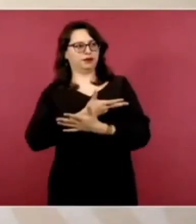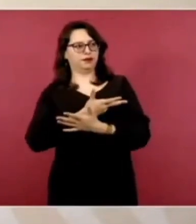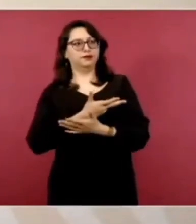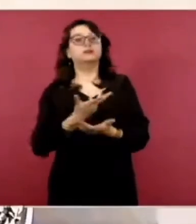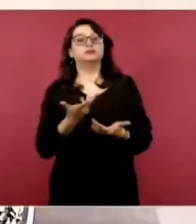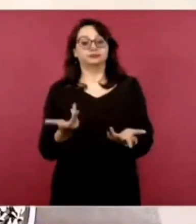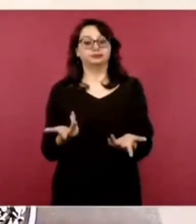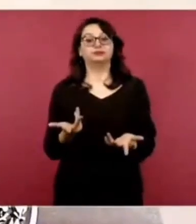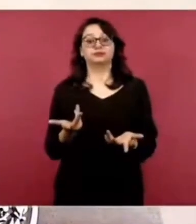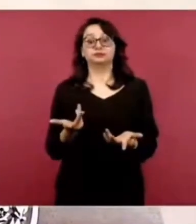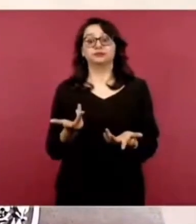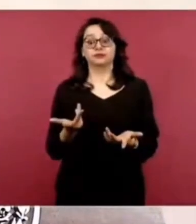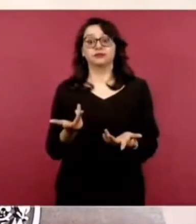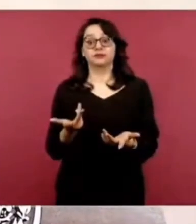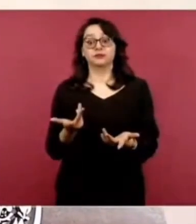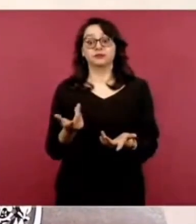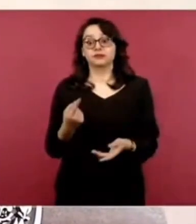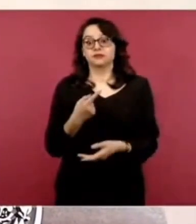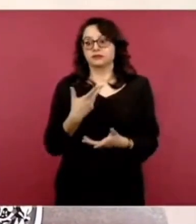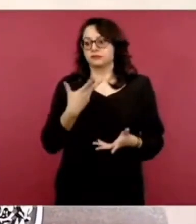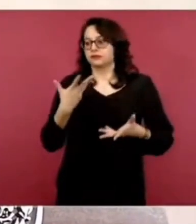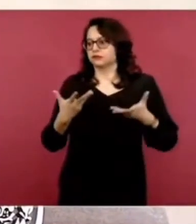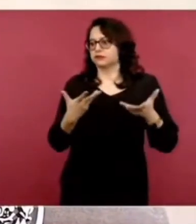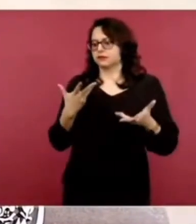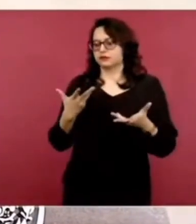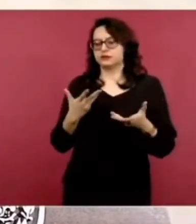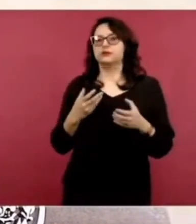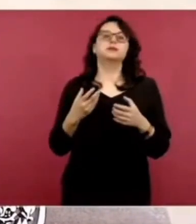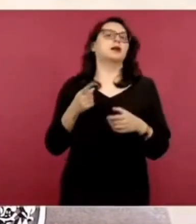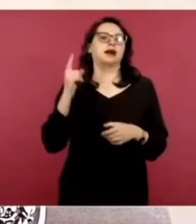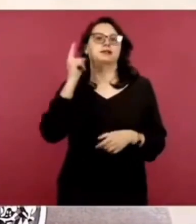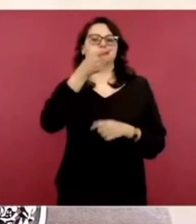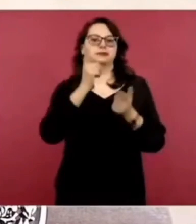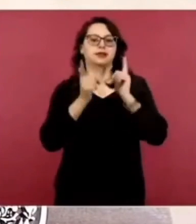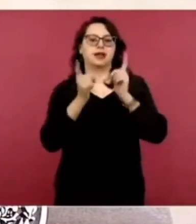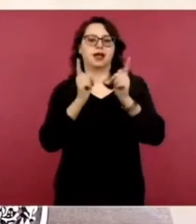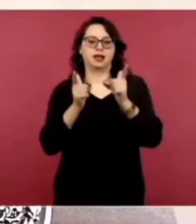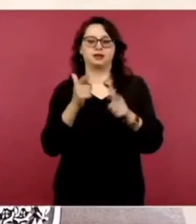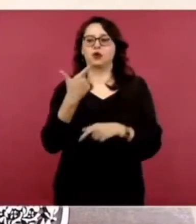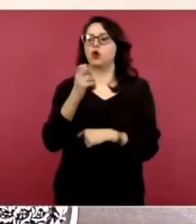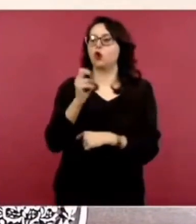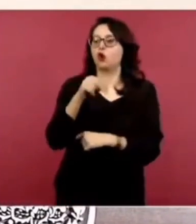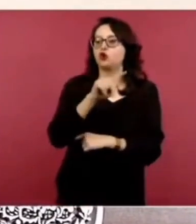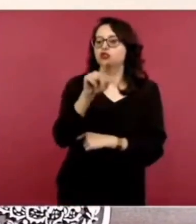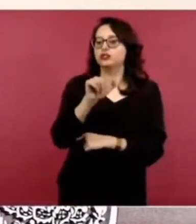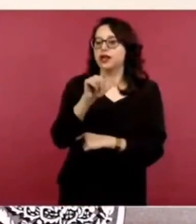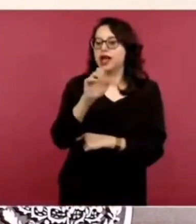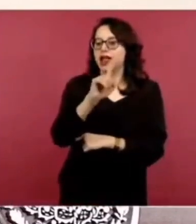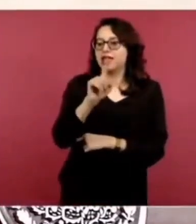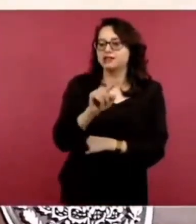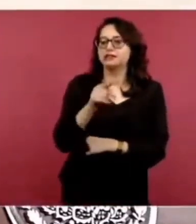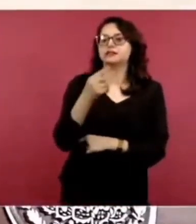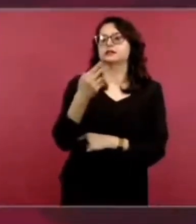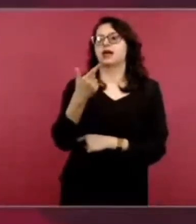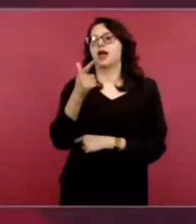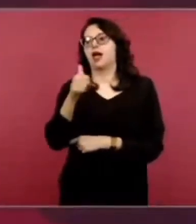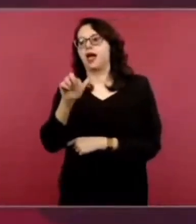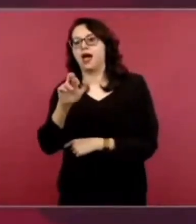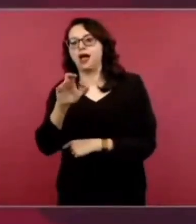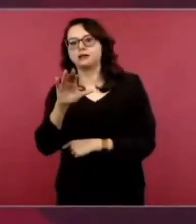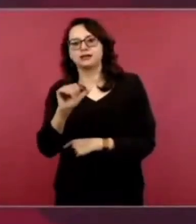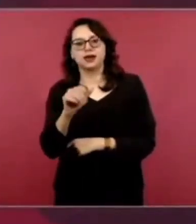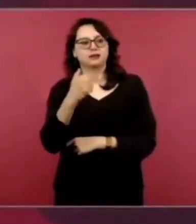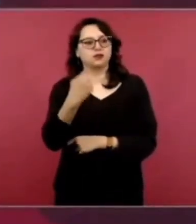Entonces se quedaron allá muchos González, muchos Garza. Entonces es cosa de que se pongan